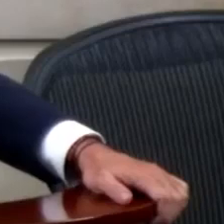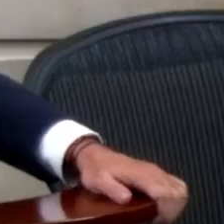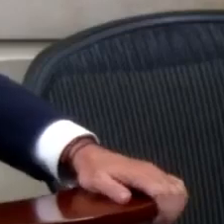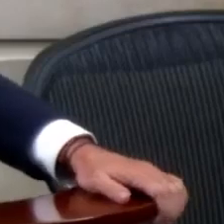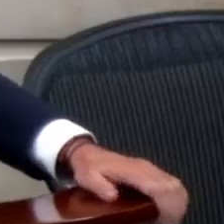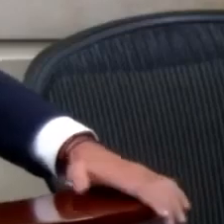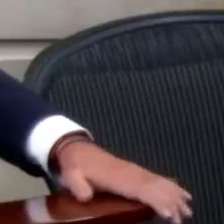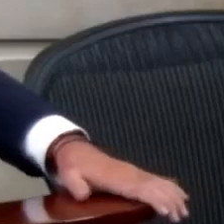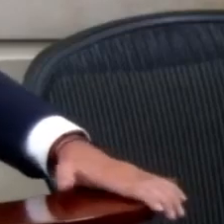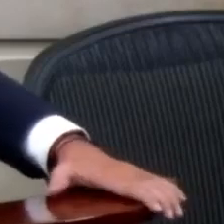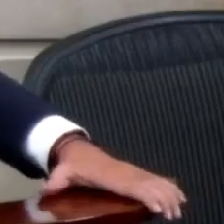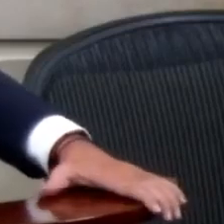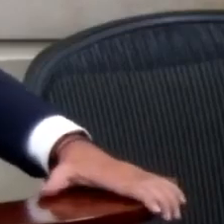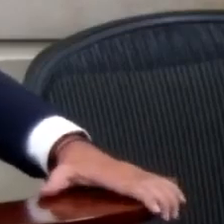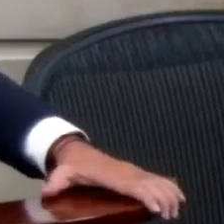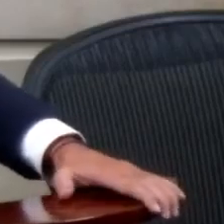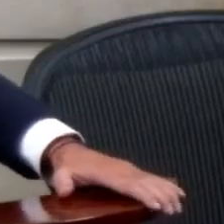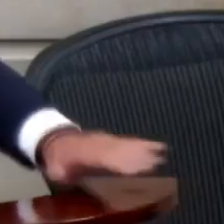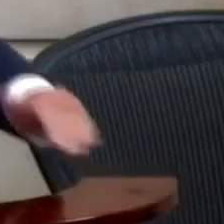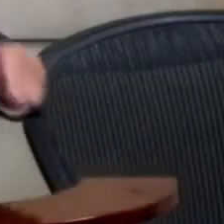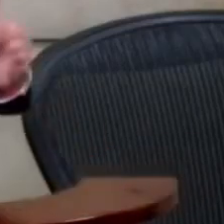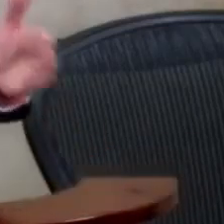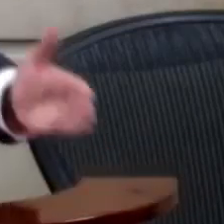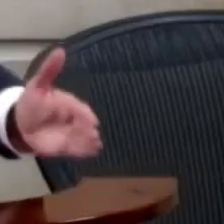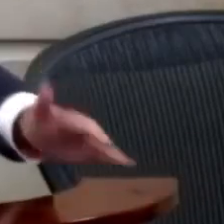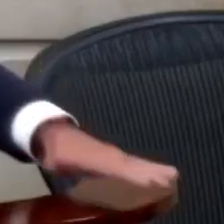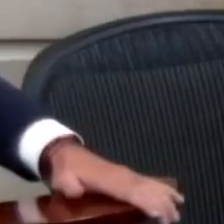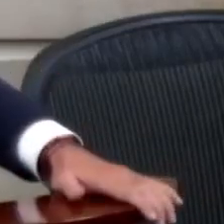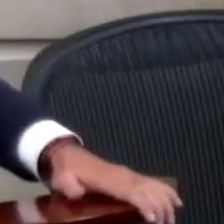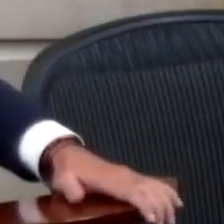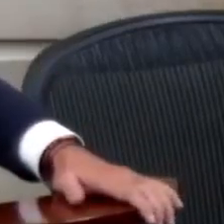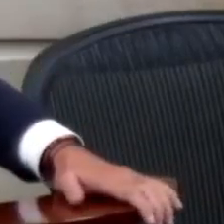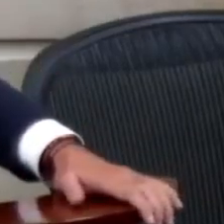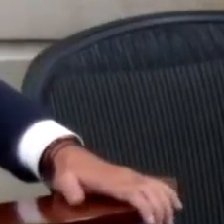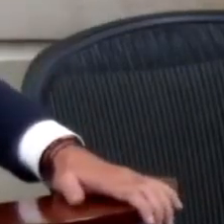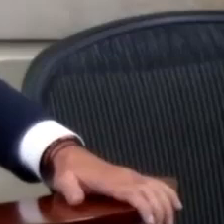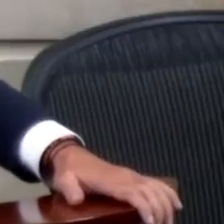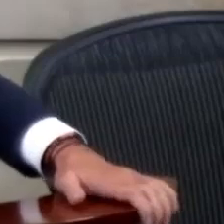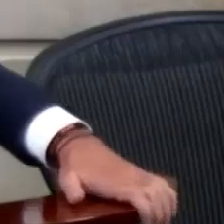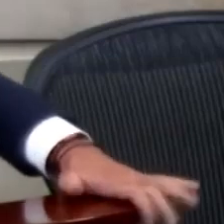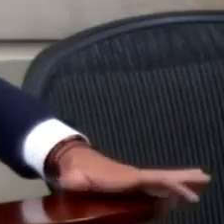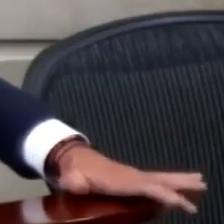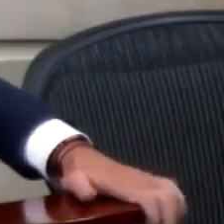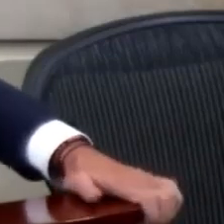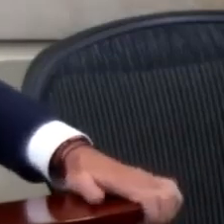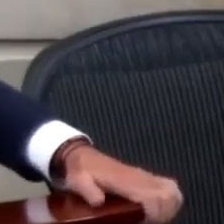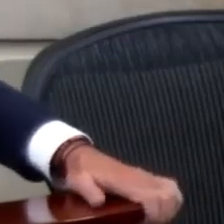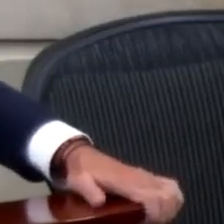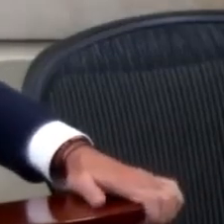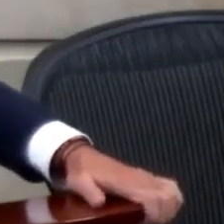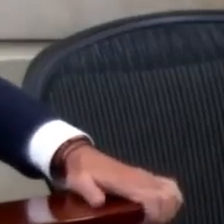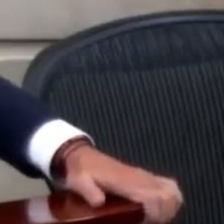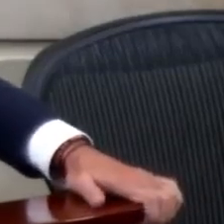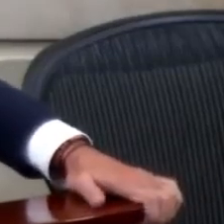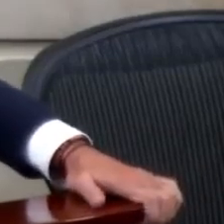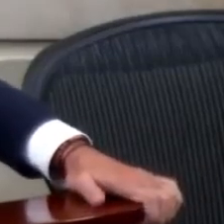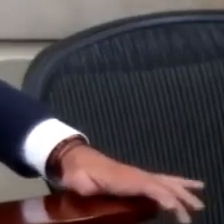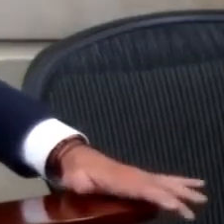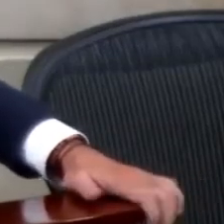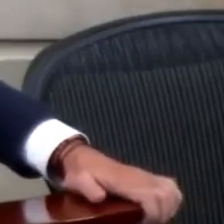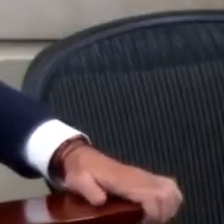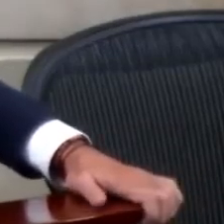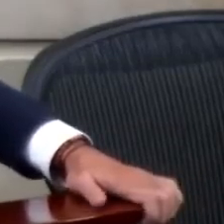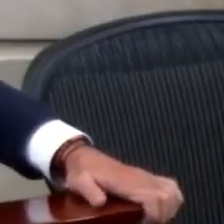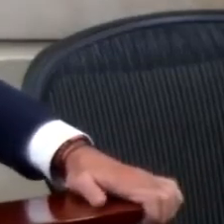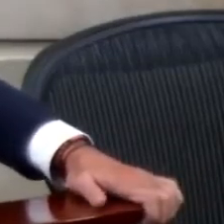tienen que a los senadores y representantes antes de su decisión contarles cuál fue la calificación tanto de la